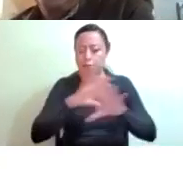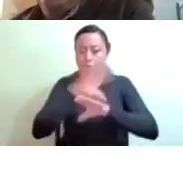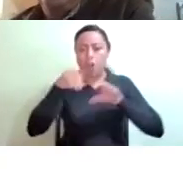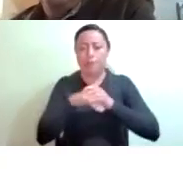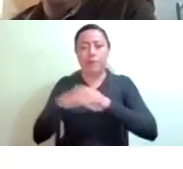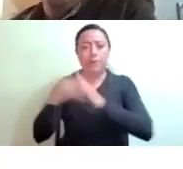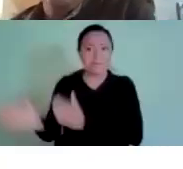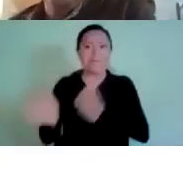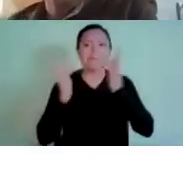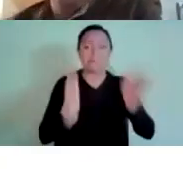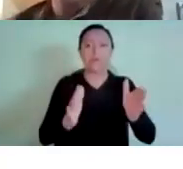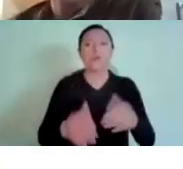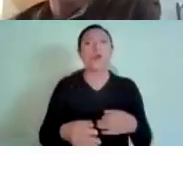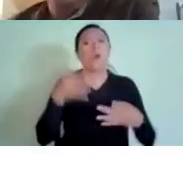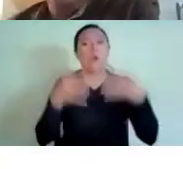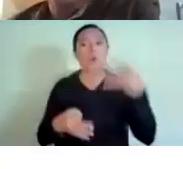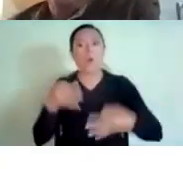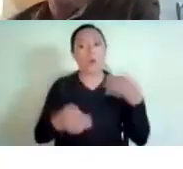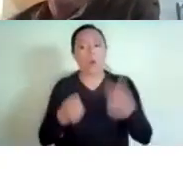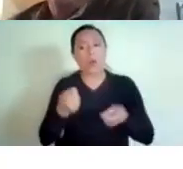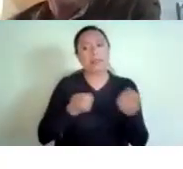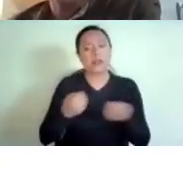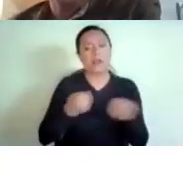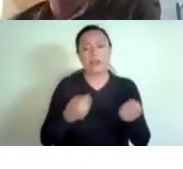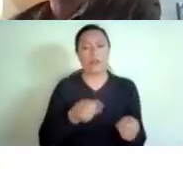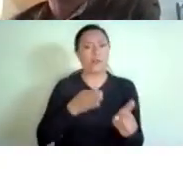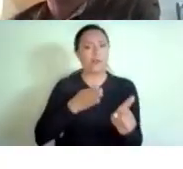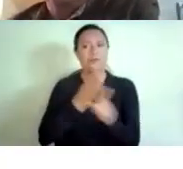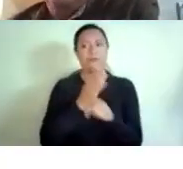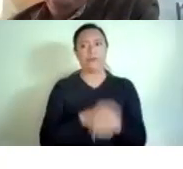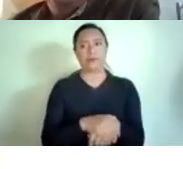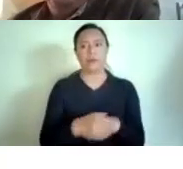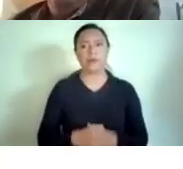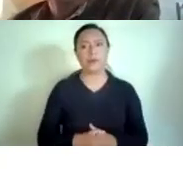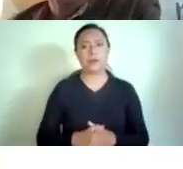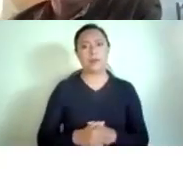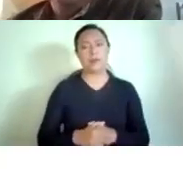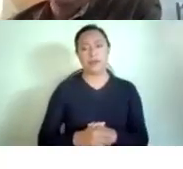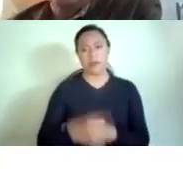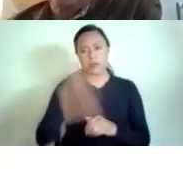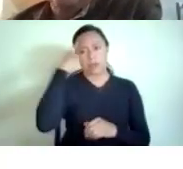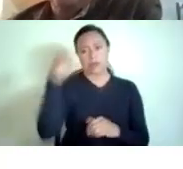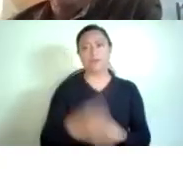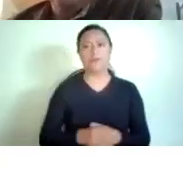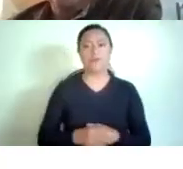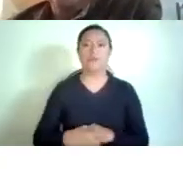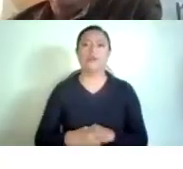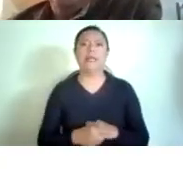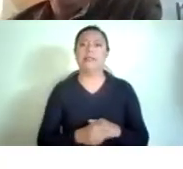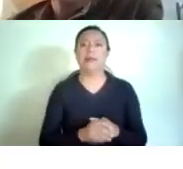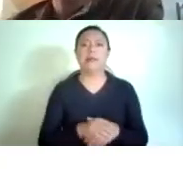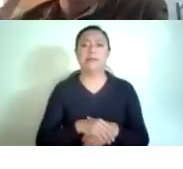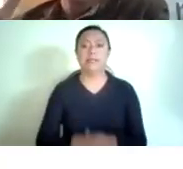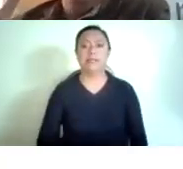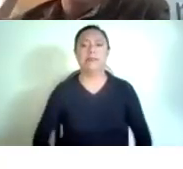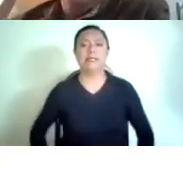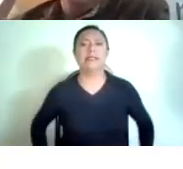uniformada y la que no está uniformada, armar el caso, armar algo muy parecido a una carpeta de investigación